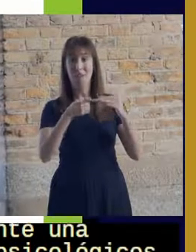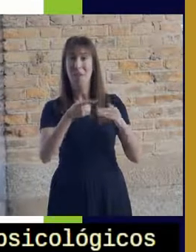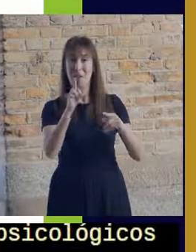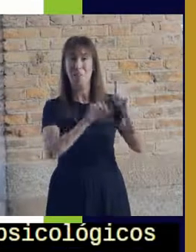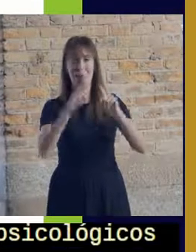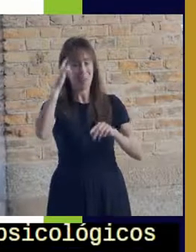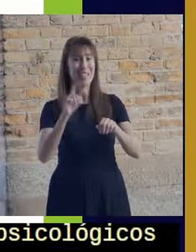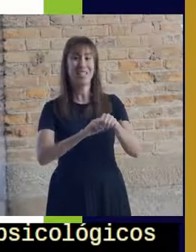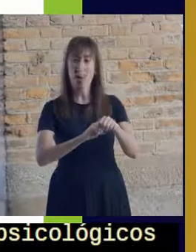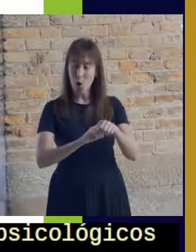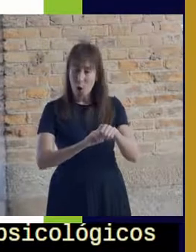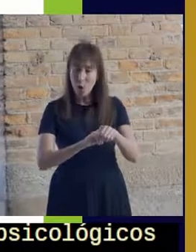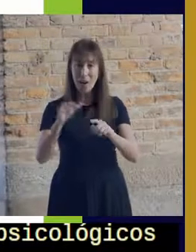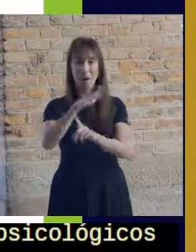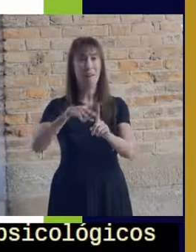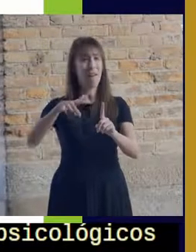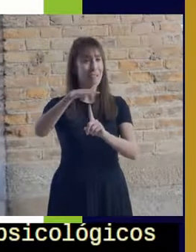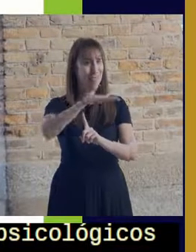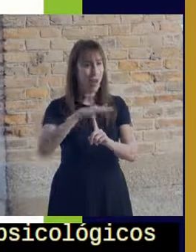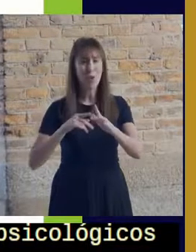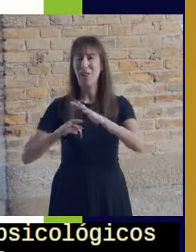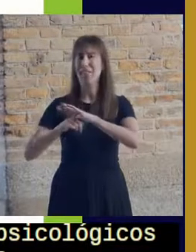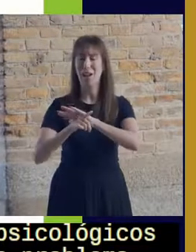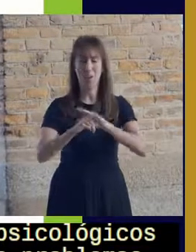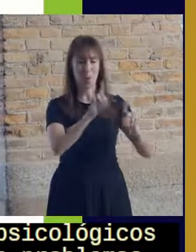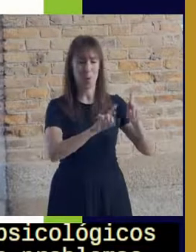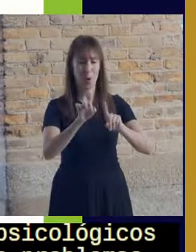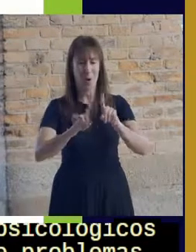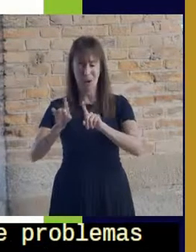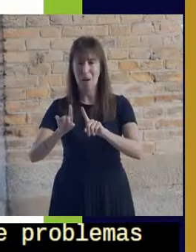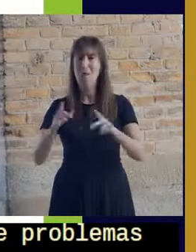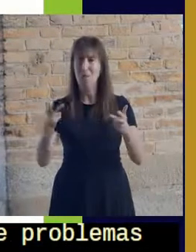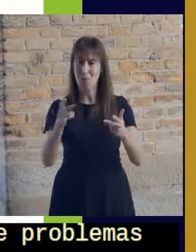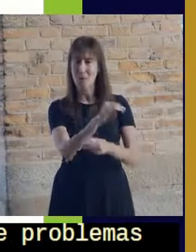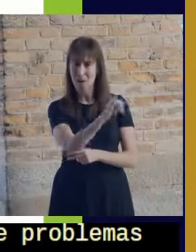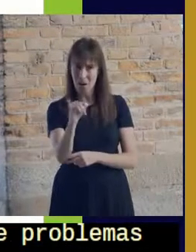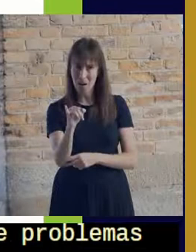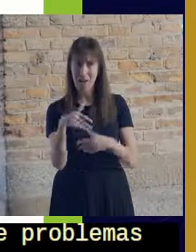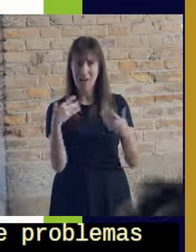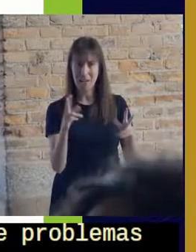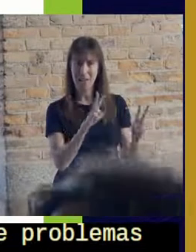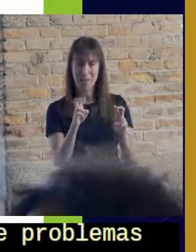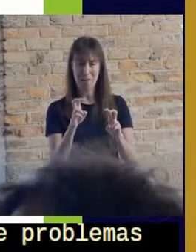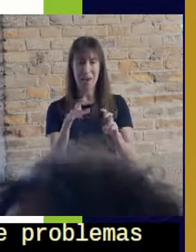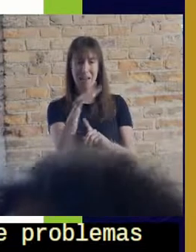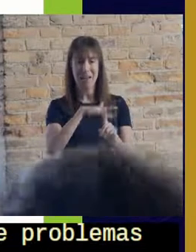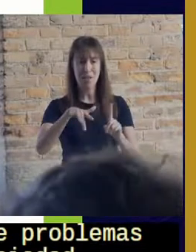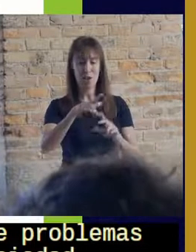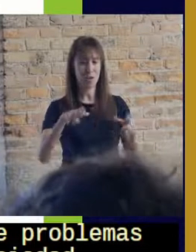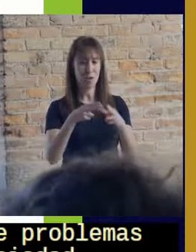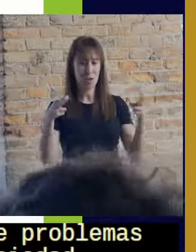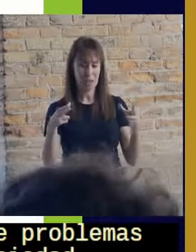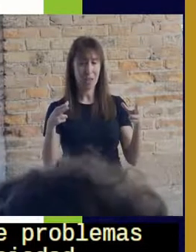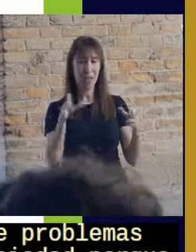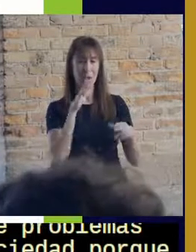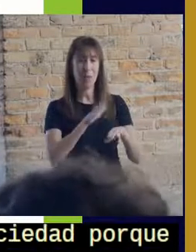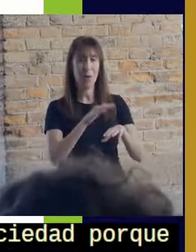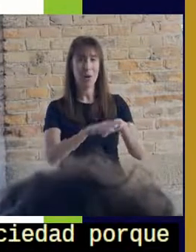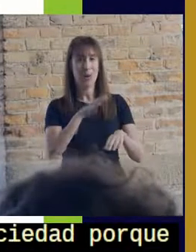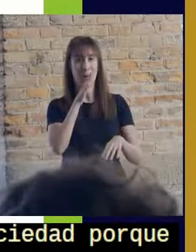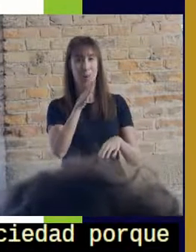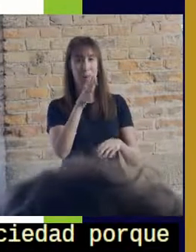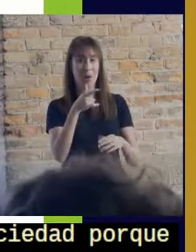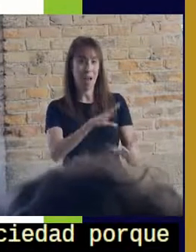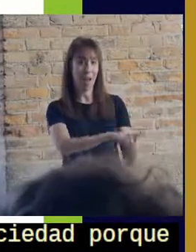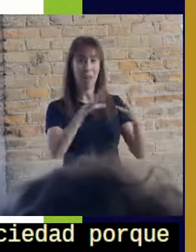problemas de entorno trae problemas de desarrollo problemas muy severos vale con respecto al entorno de la sociedad porque no está adaptada